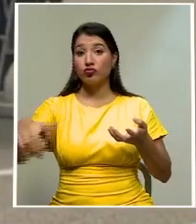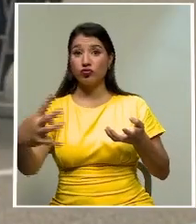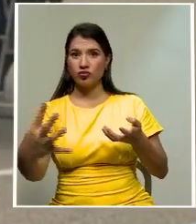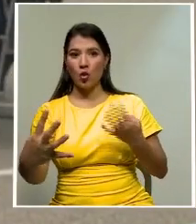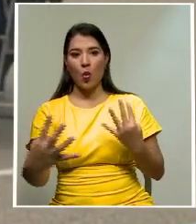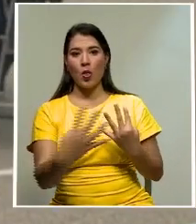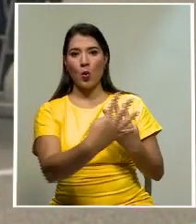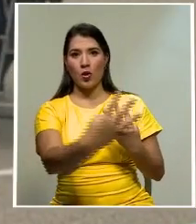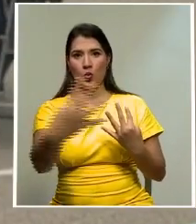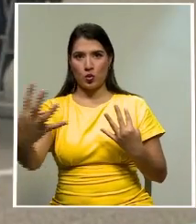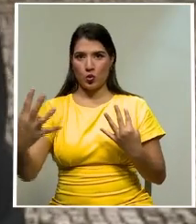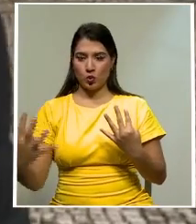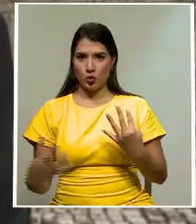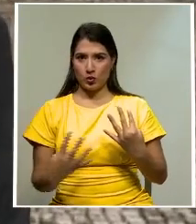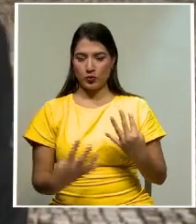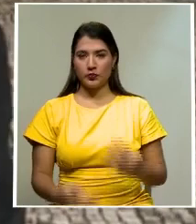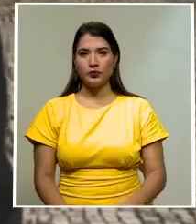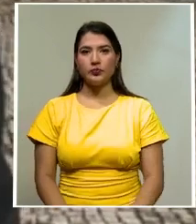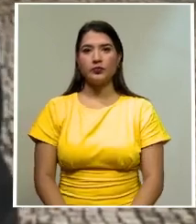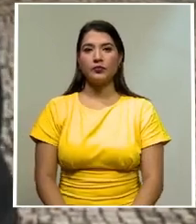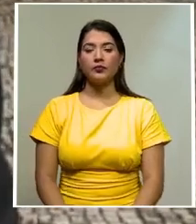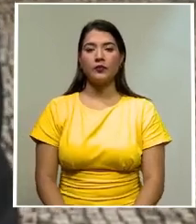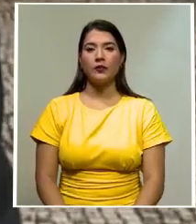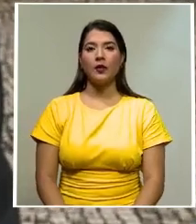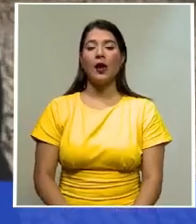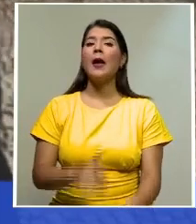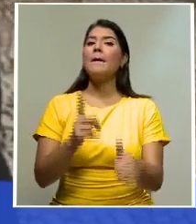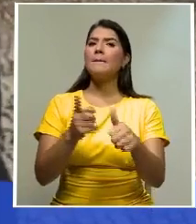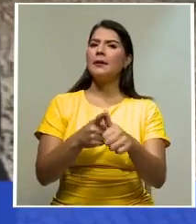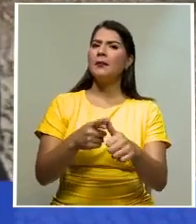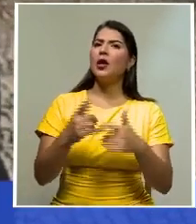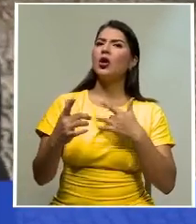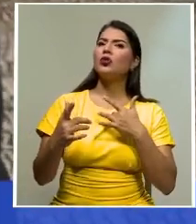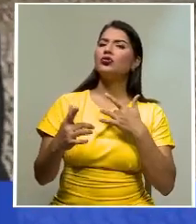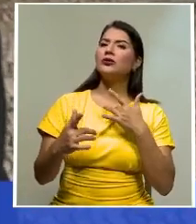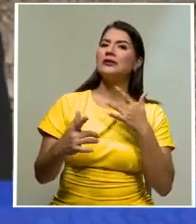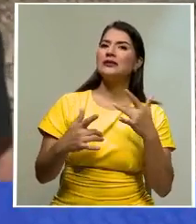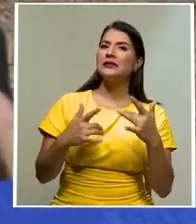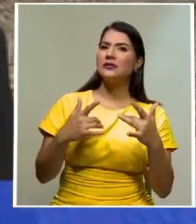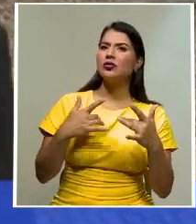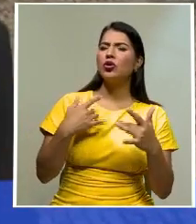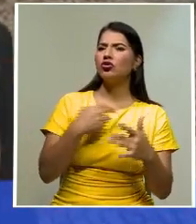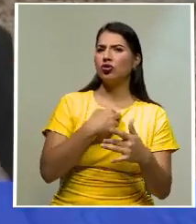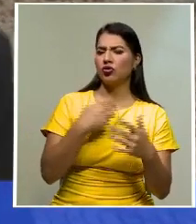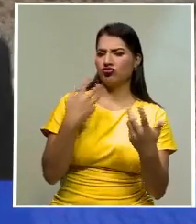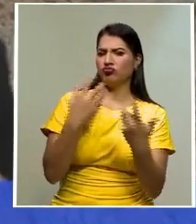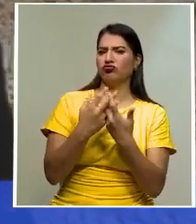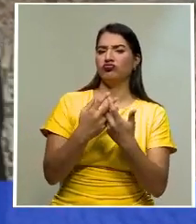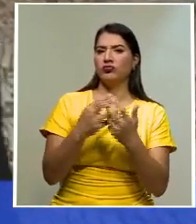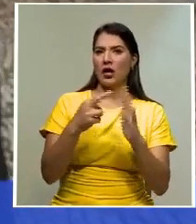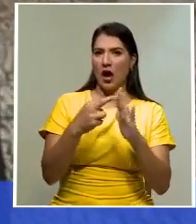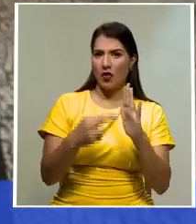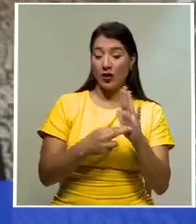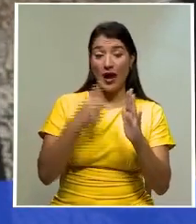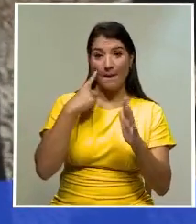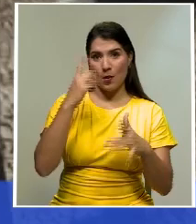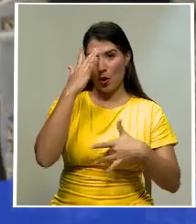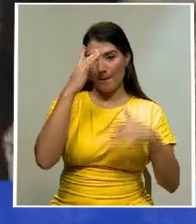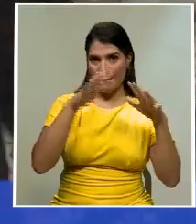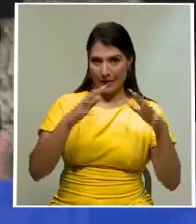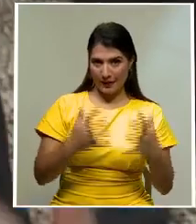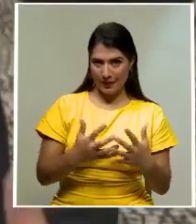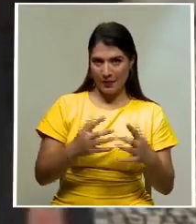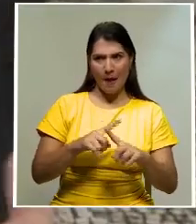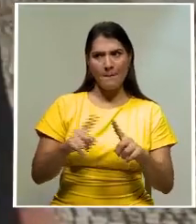como máximo. Por un lado estamos bastante subordinados a las reglas debido a la pandemia y todo eso, pero al